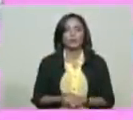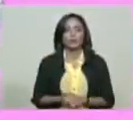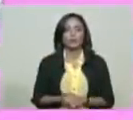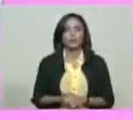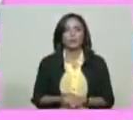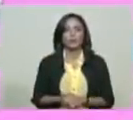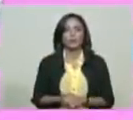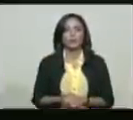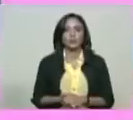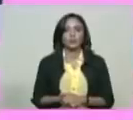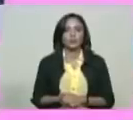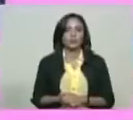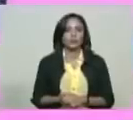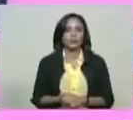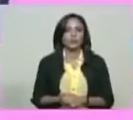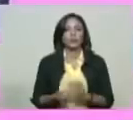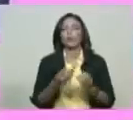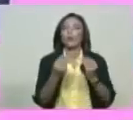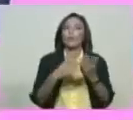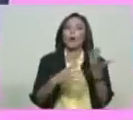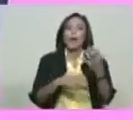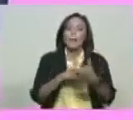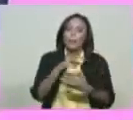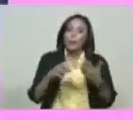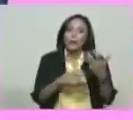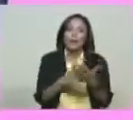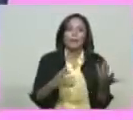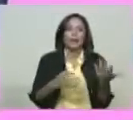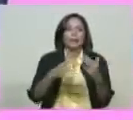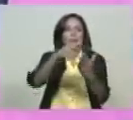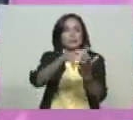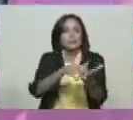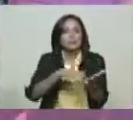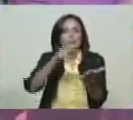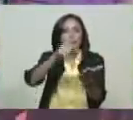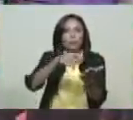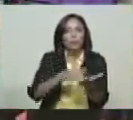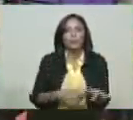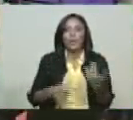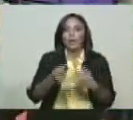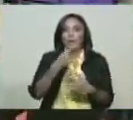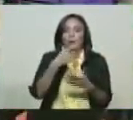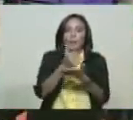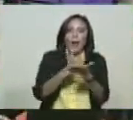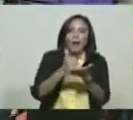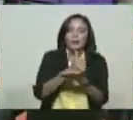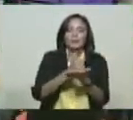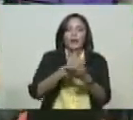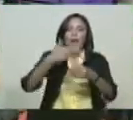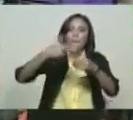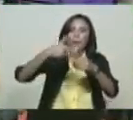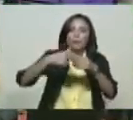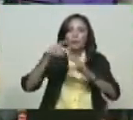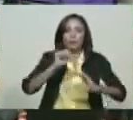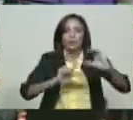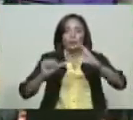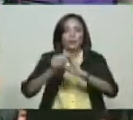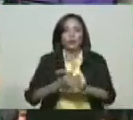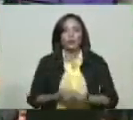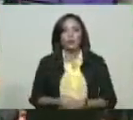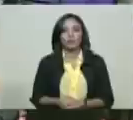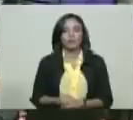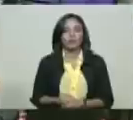en el campo venezolano, en la tierra, la agroindustria, la industria farmacéutica, la petroquímica, la